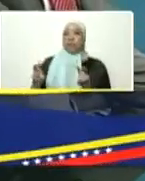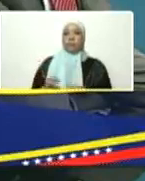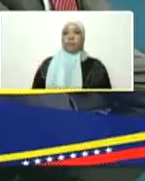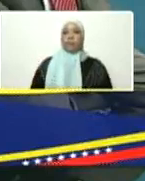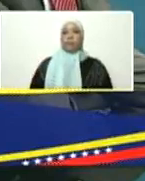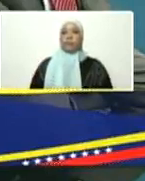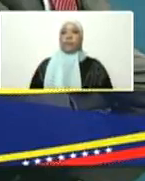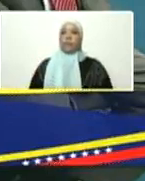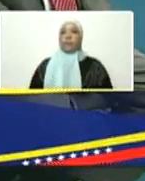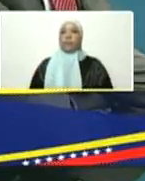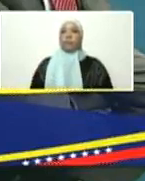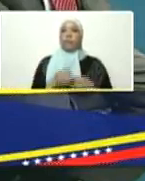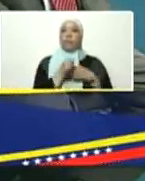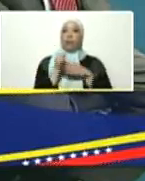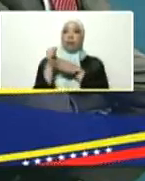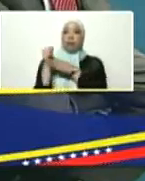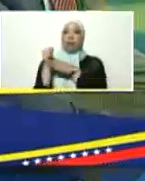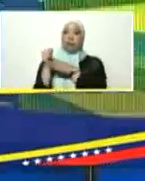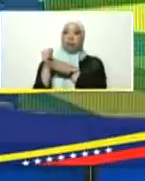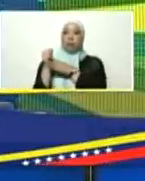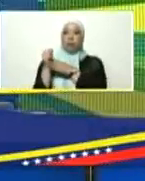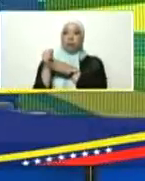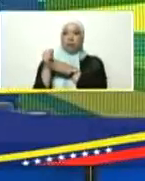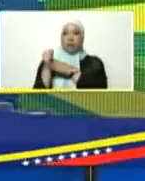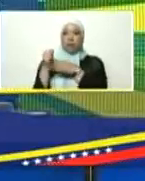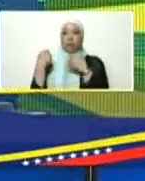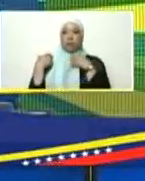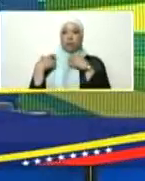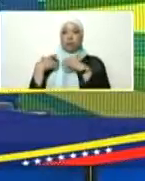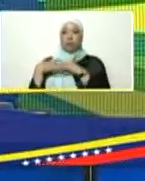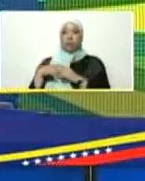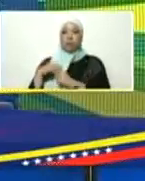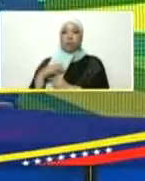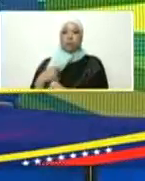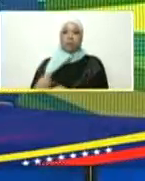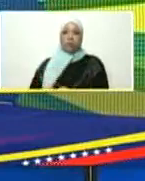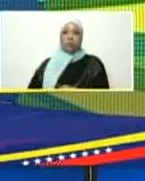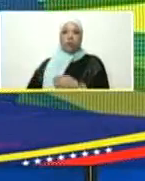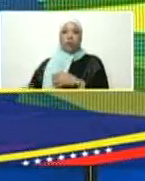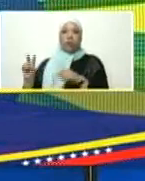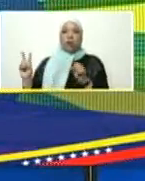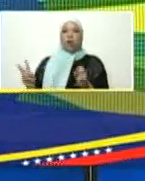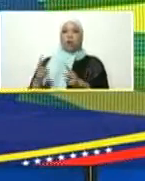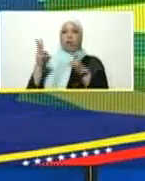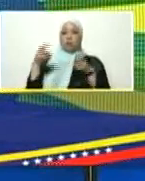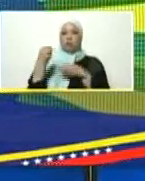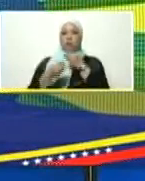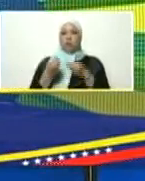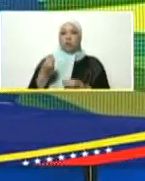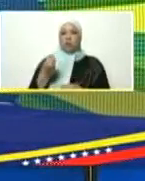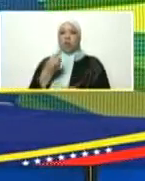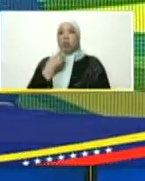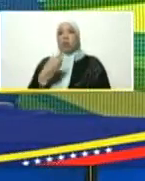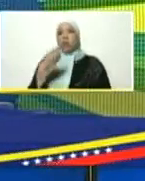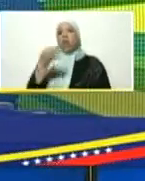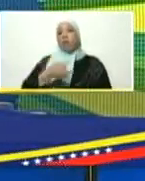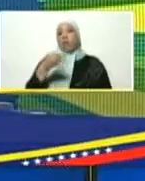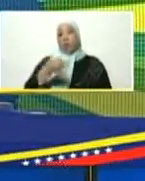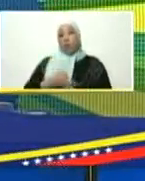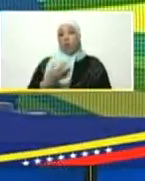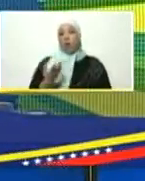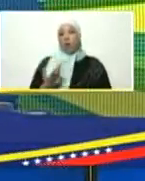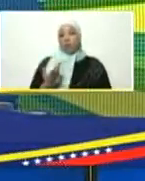un nuevo liderazgo, el liderazgo potente, valiente, sincero y muy